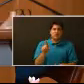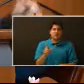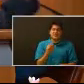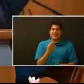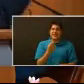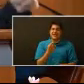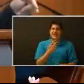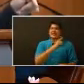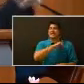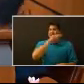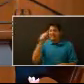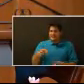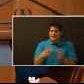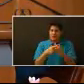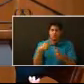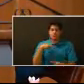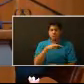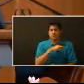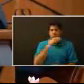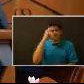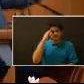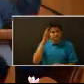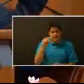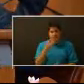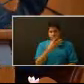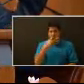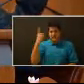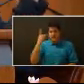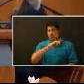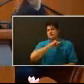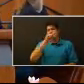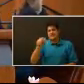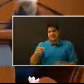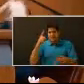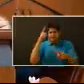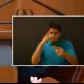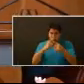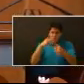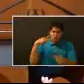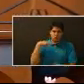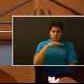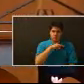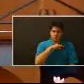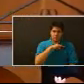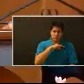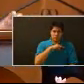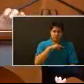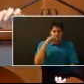nosotros. Que sepamos que Dios está por nosotros. Amén.